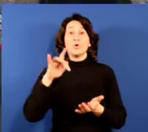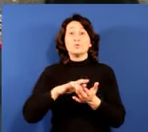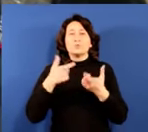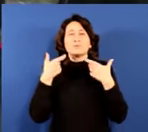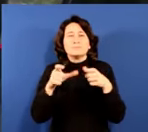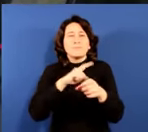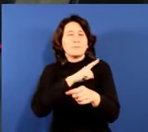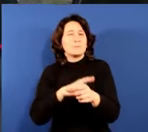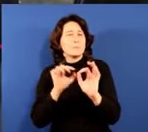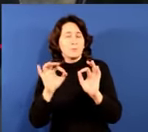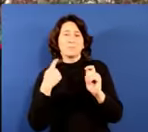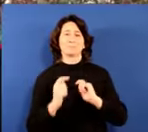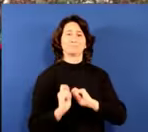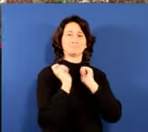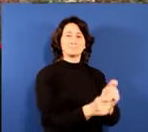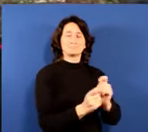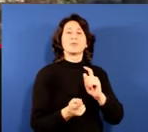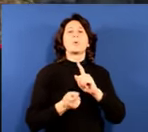instalación deportiva, convocado por